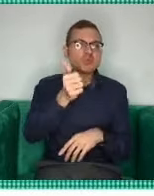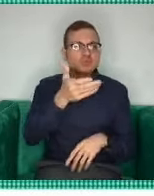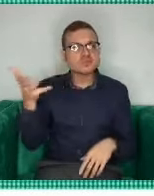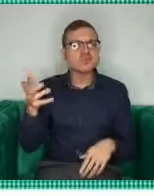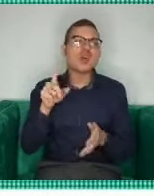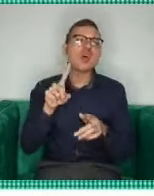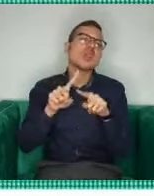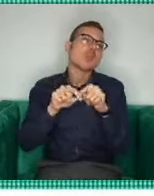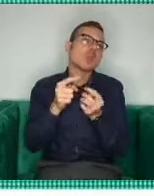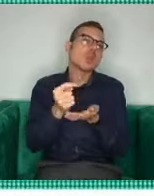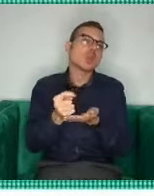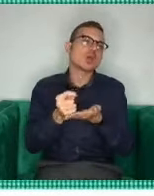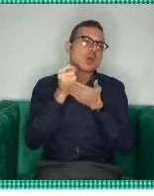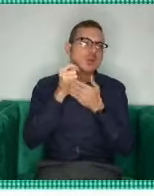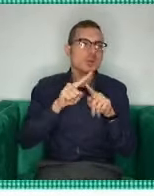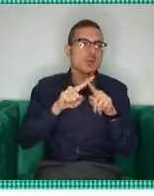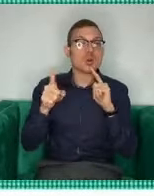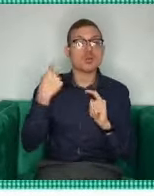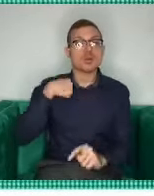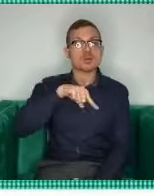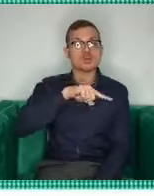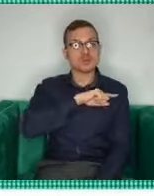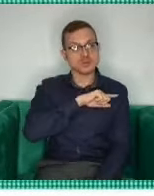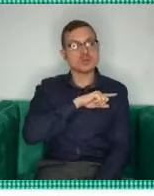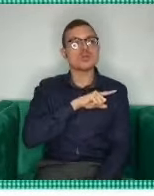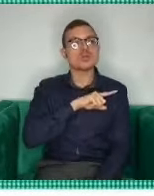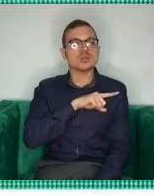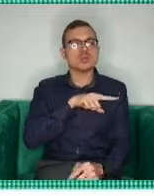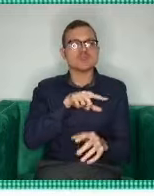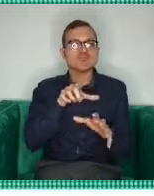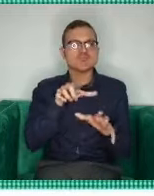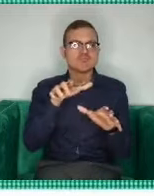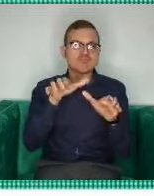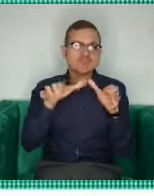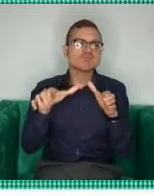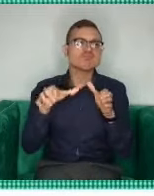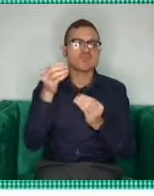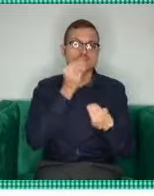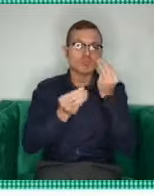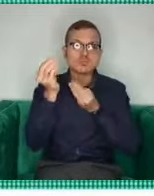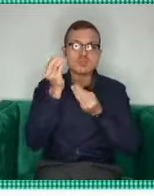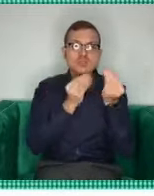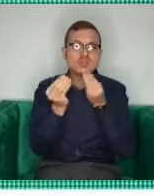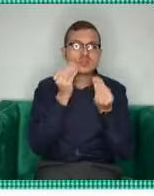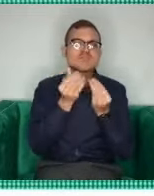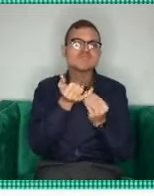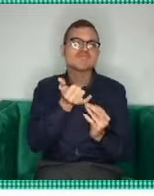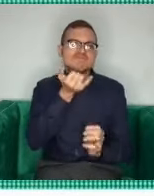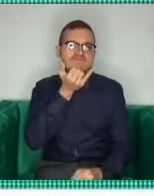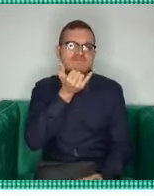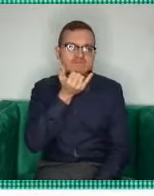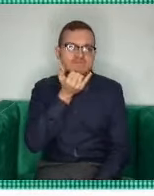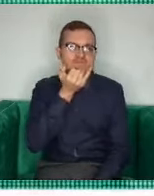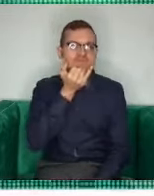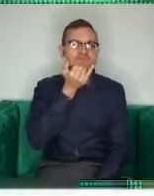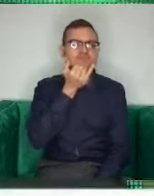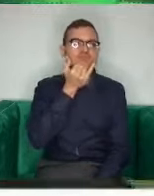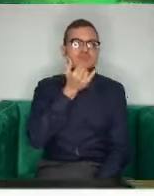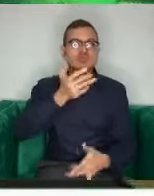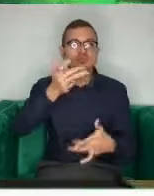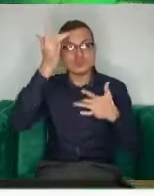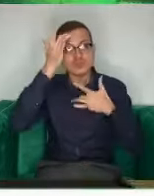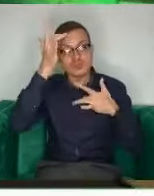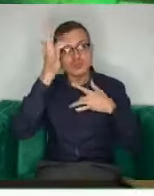nosotros le añadimos gasolina a ese fuego, que son los alimentos, ¿qué va a pasar? El fuego va a superar, ¿verdad?,